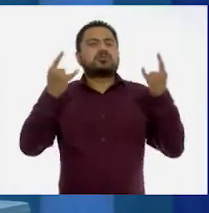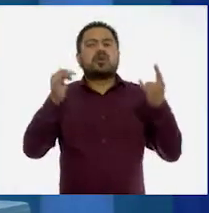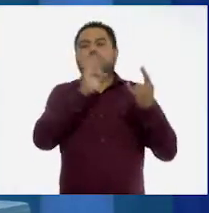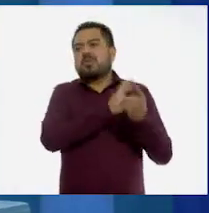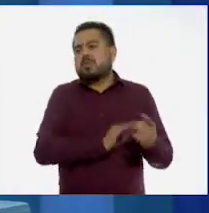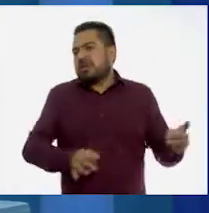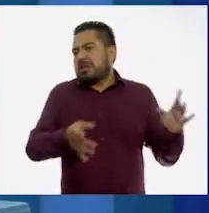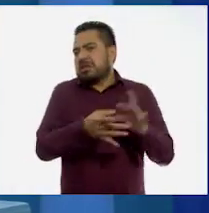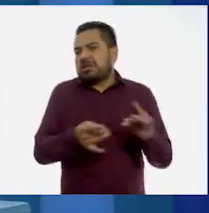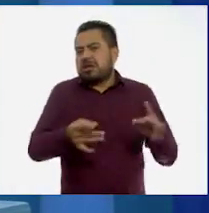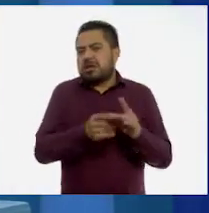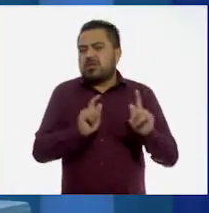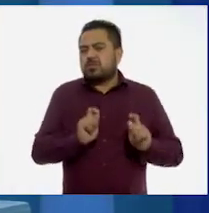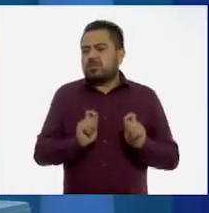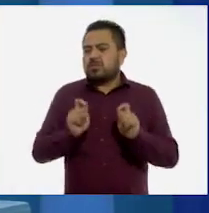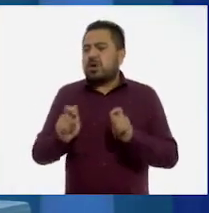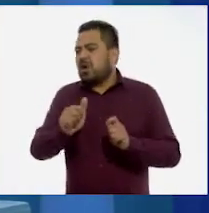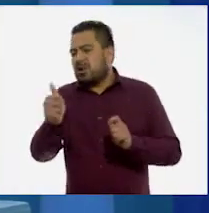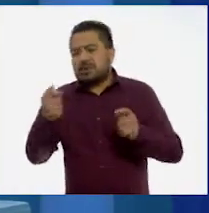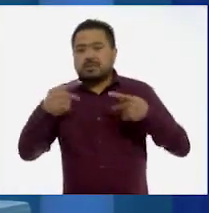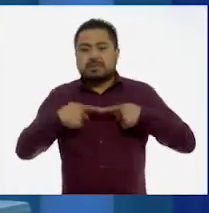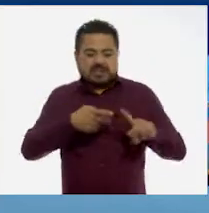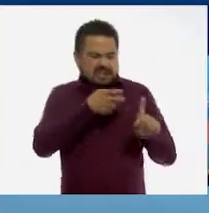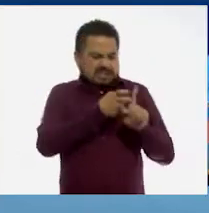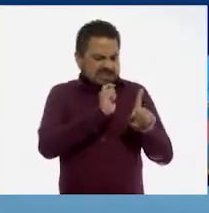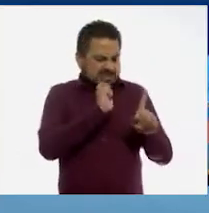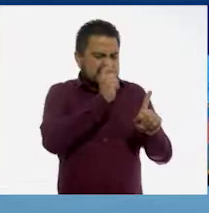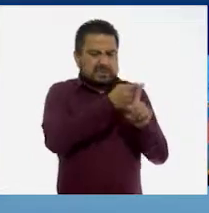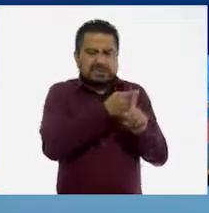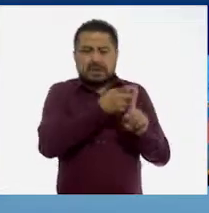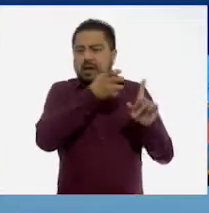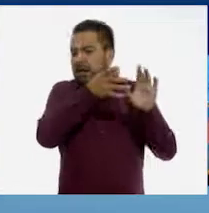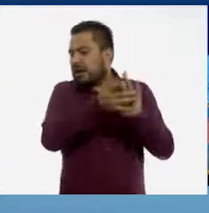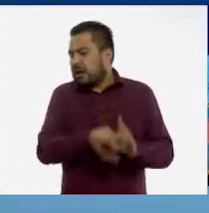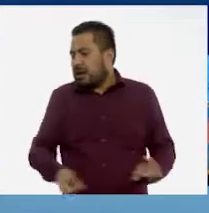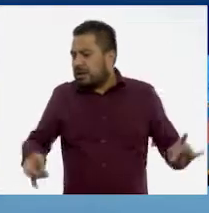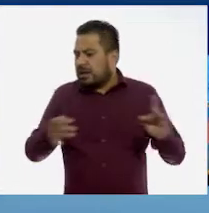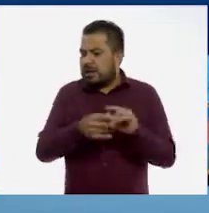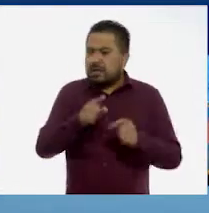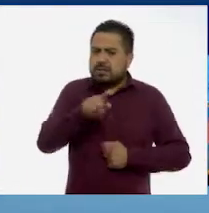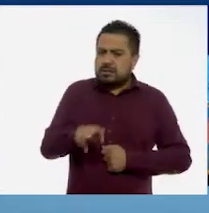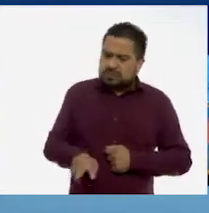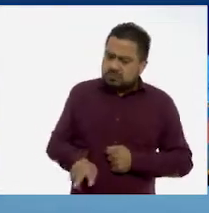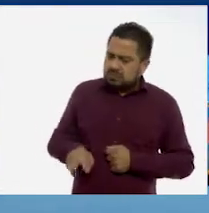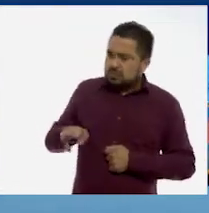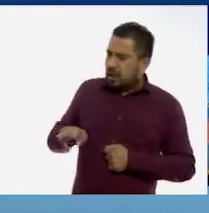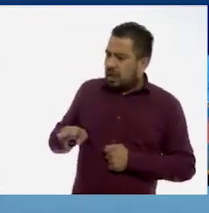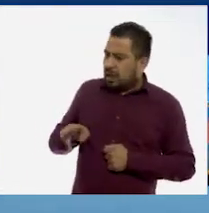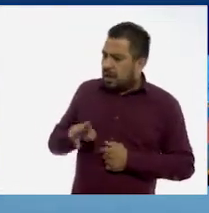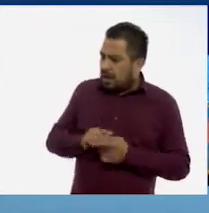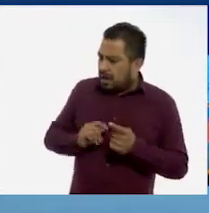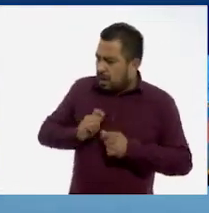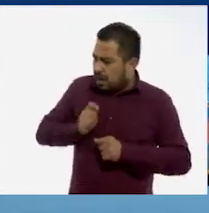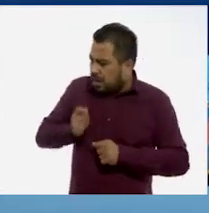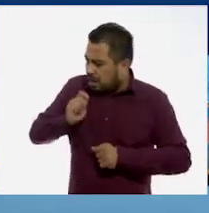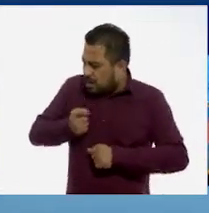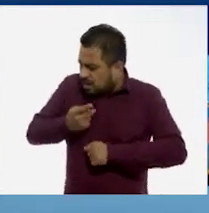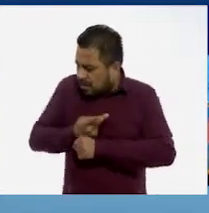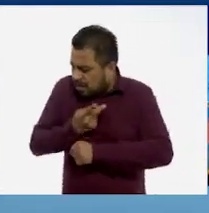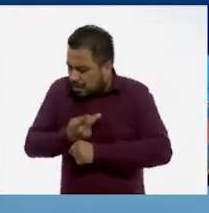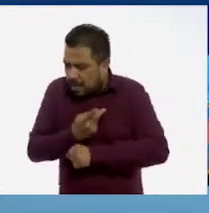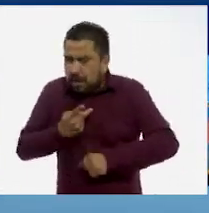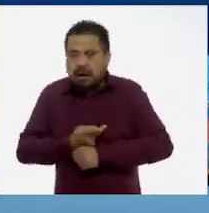contarse en tercera persona. Y esto quiere decir que es el narrador el que observa y cuenta lo que está pasando,